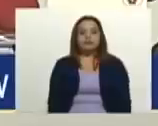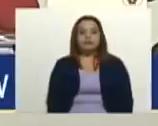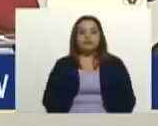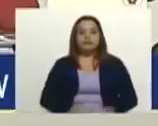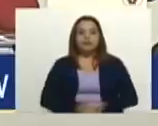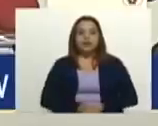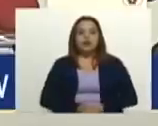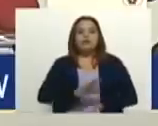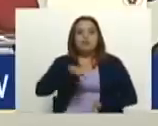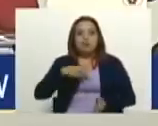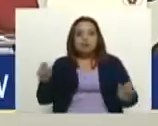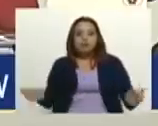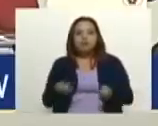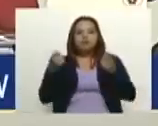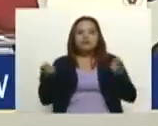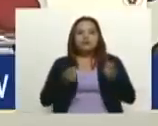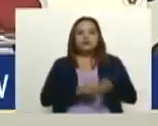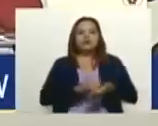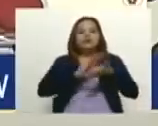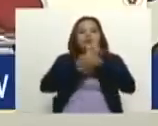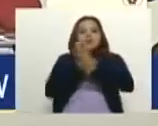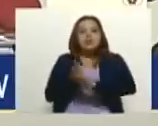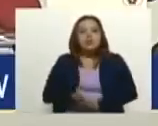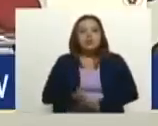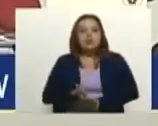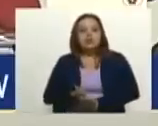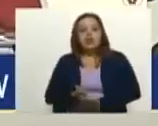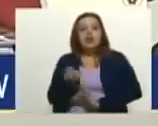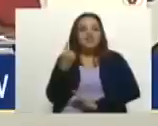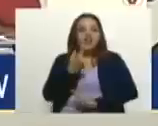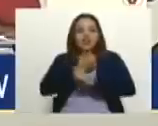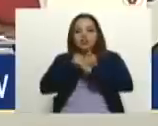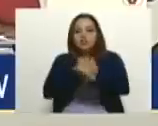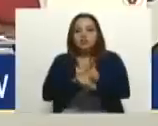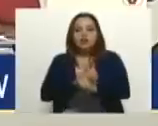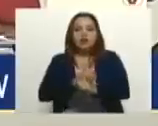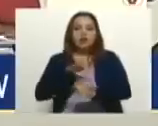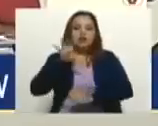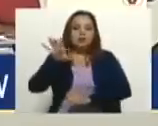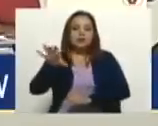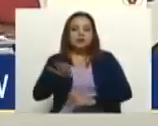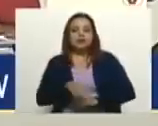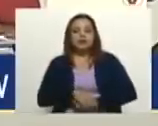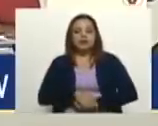para promover, motivar el desamor por la patria.